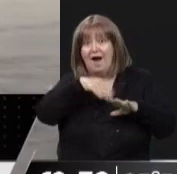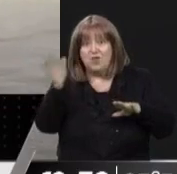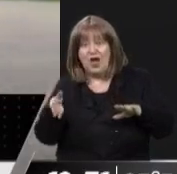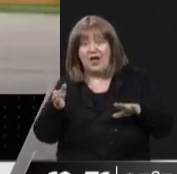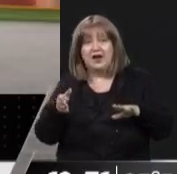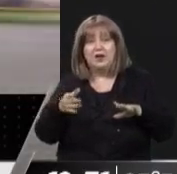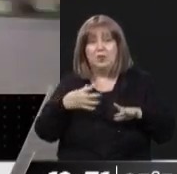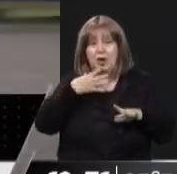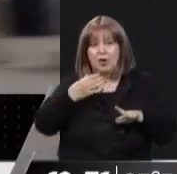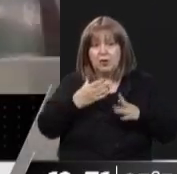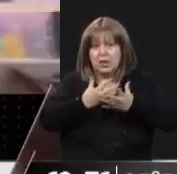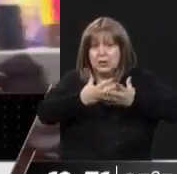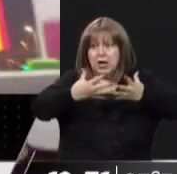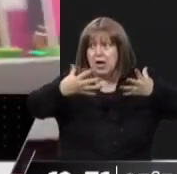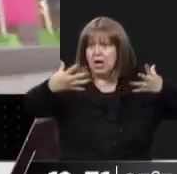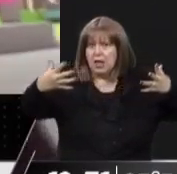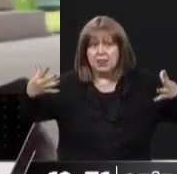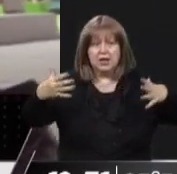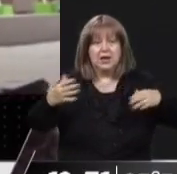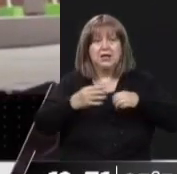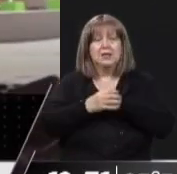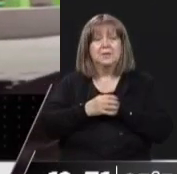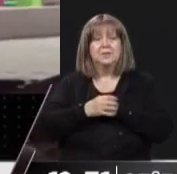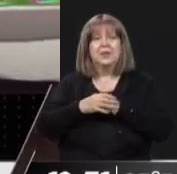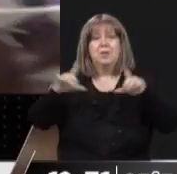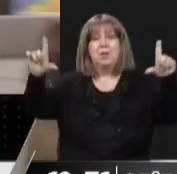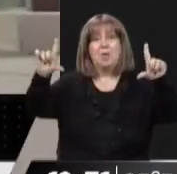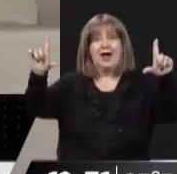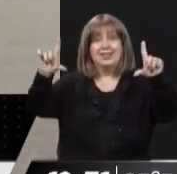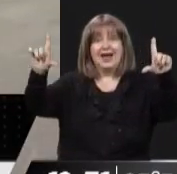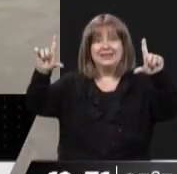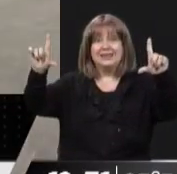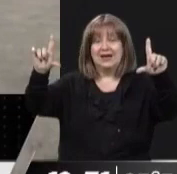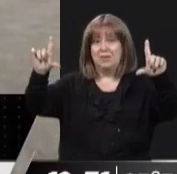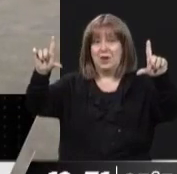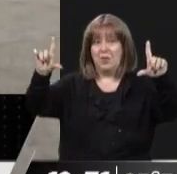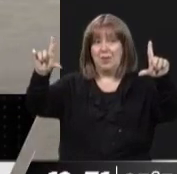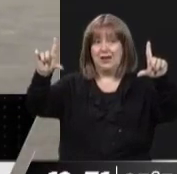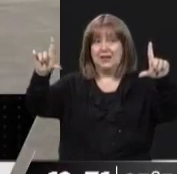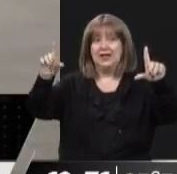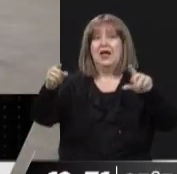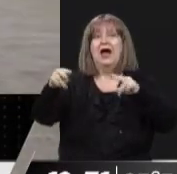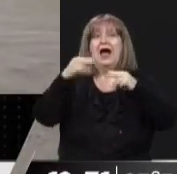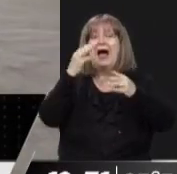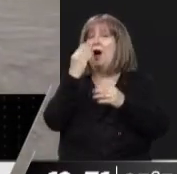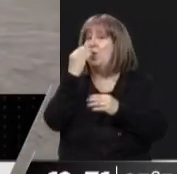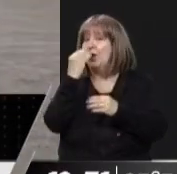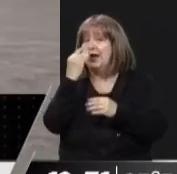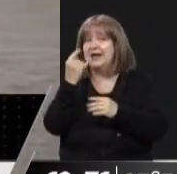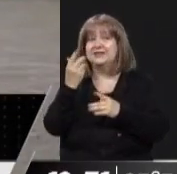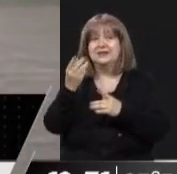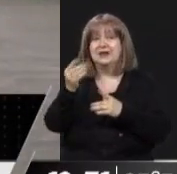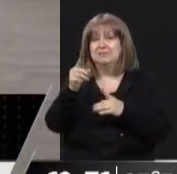están tremendos. Sí. Se apagó la pantalla. Ahí estamos, bueno, tenemos ahí unos puestos también de hamburguesa, ahí de